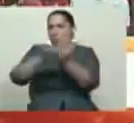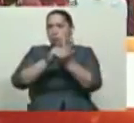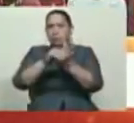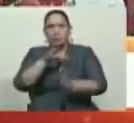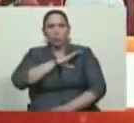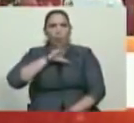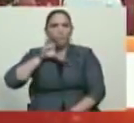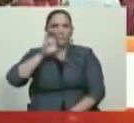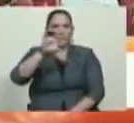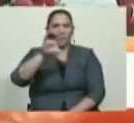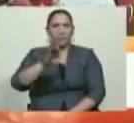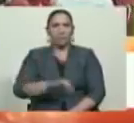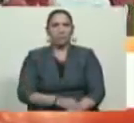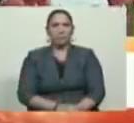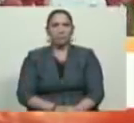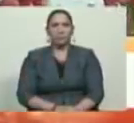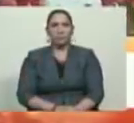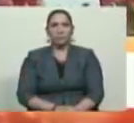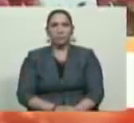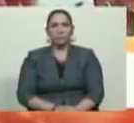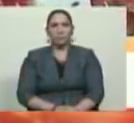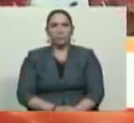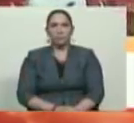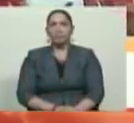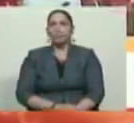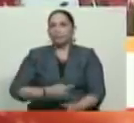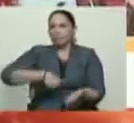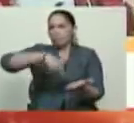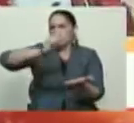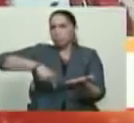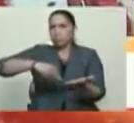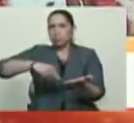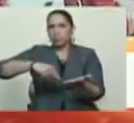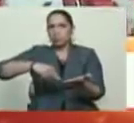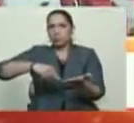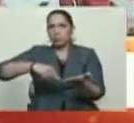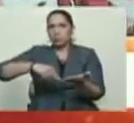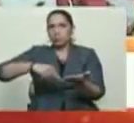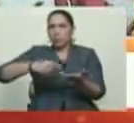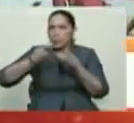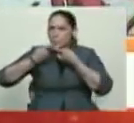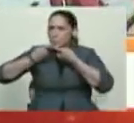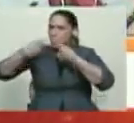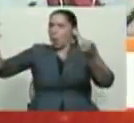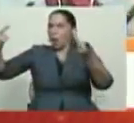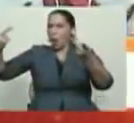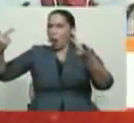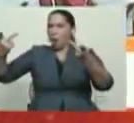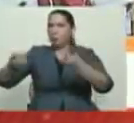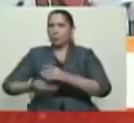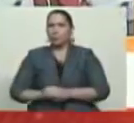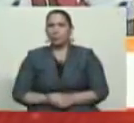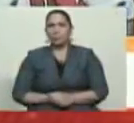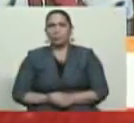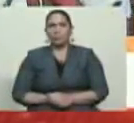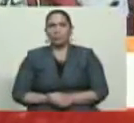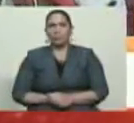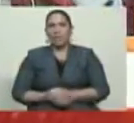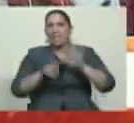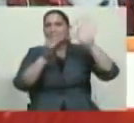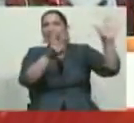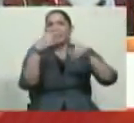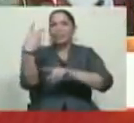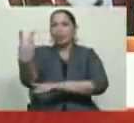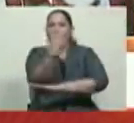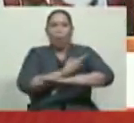soberanía a firmar la nota diplomática dándole 72